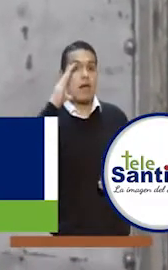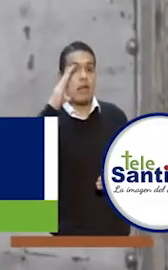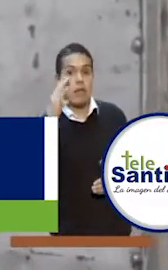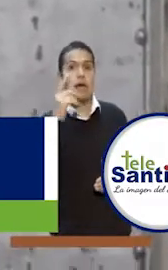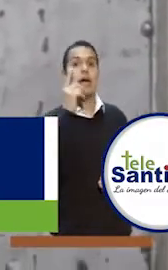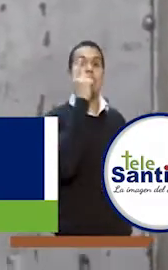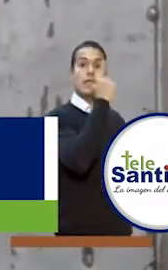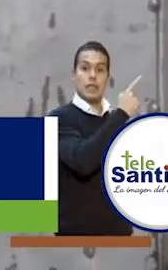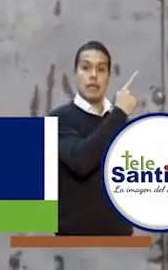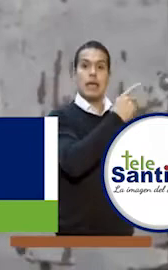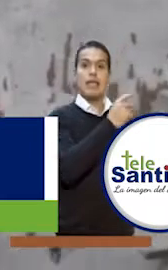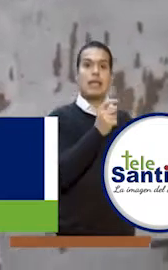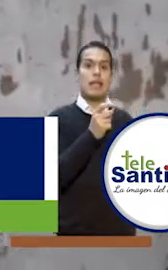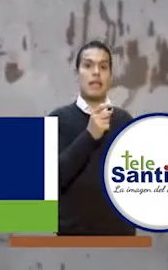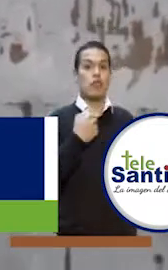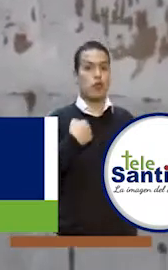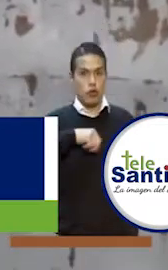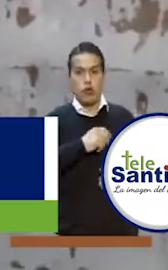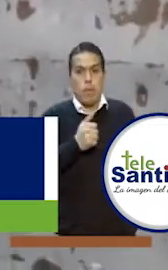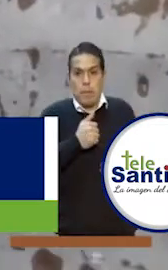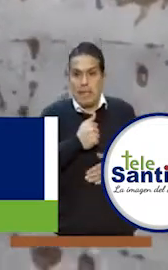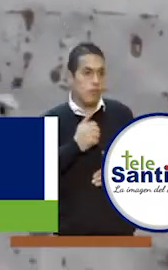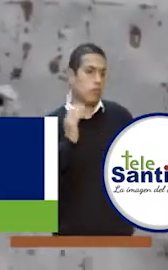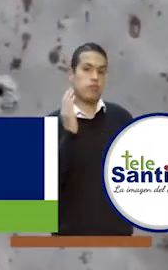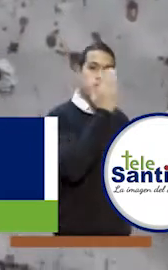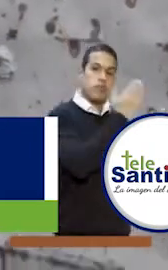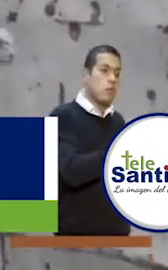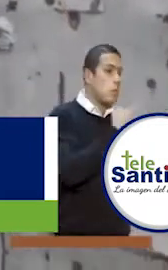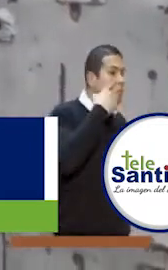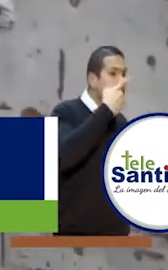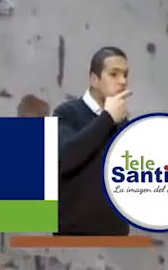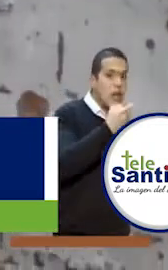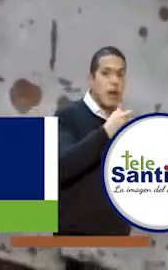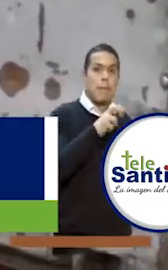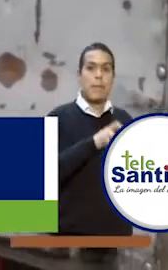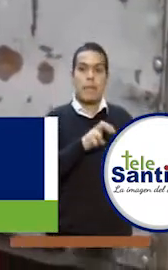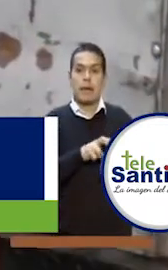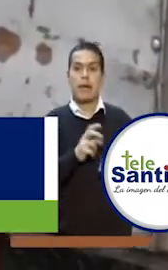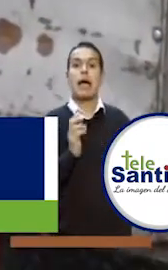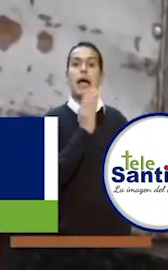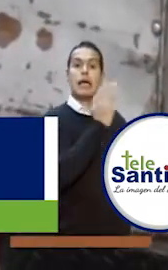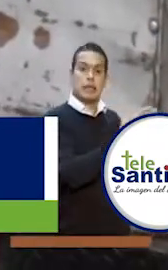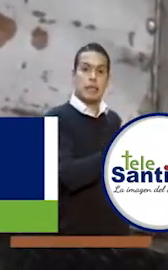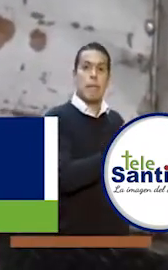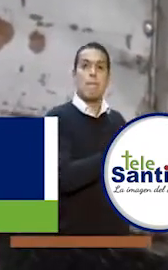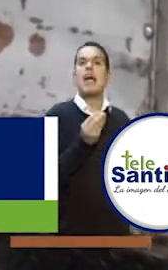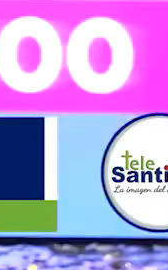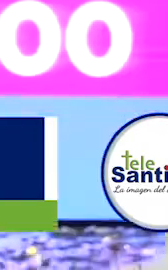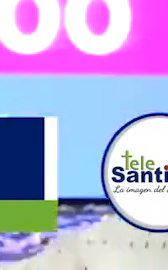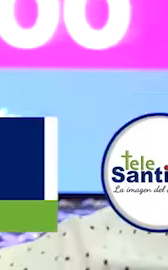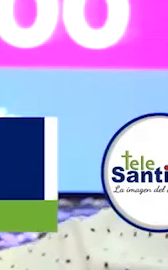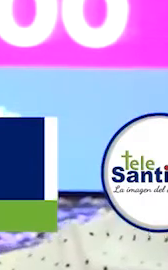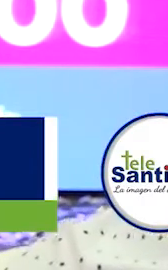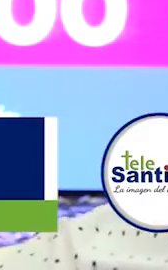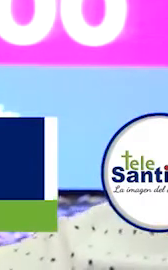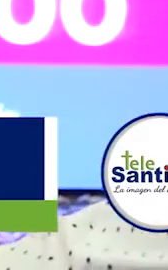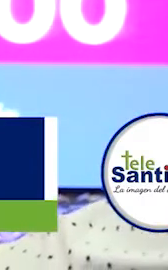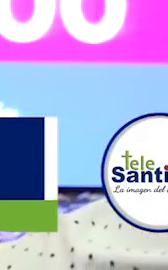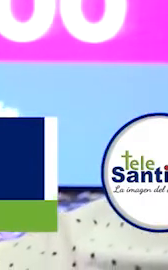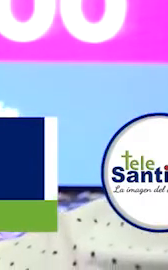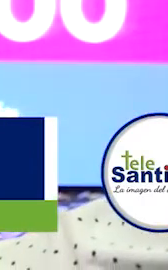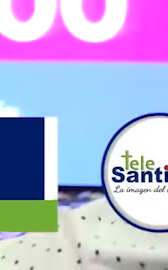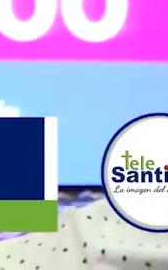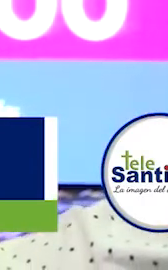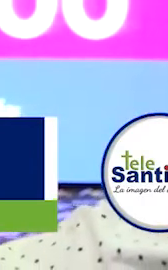frutas, verduras, entre otros, junto a alimentos no perecederos que desde ya se empiezan a distribuir por la capital boyacense. Bueno, ahora organizar